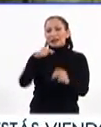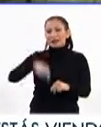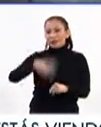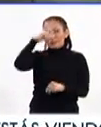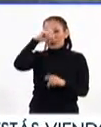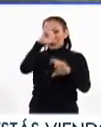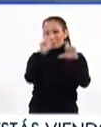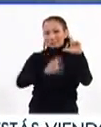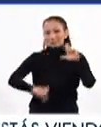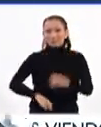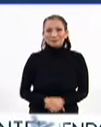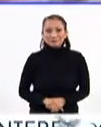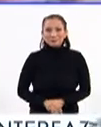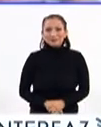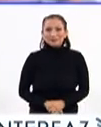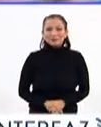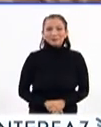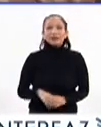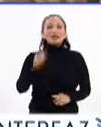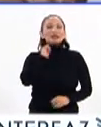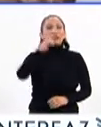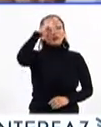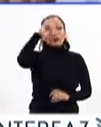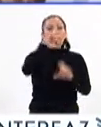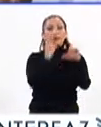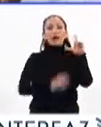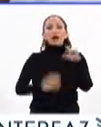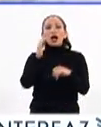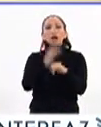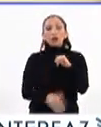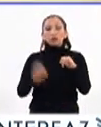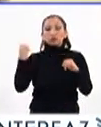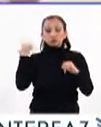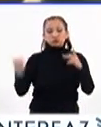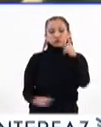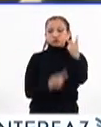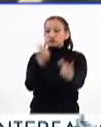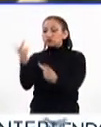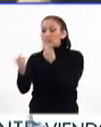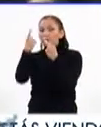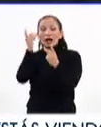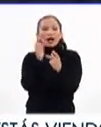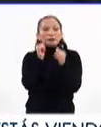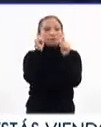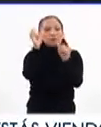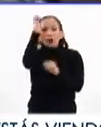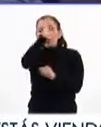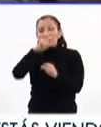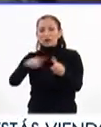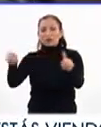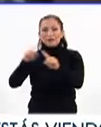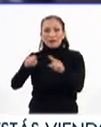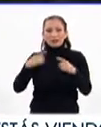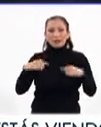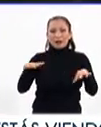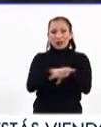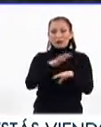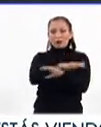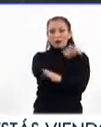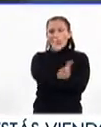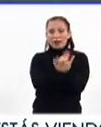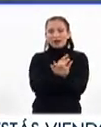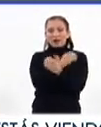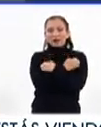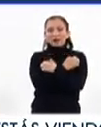país. El Senado de la República concluyó los foros de consulta para escuchar las propuestas a la reforma